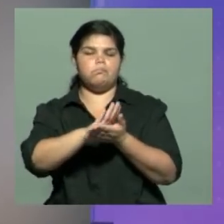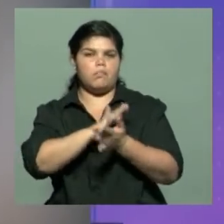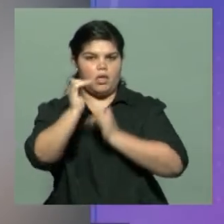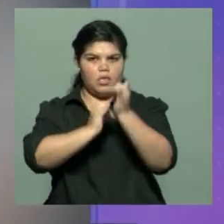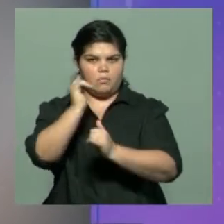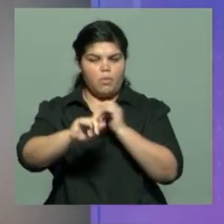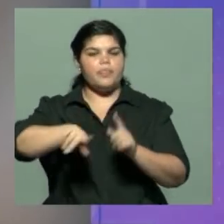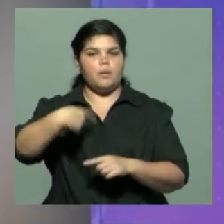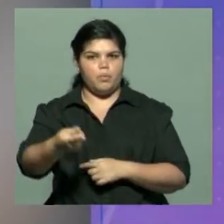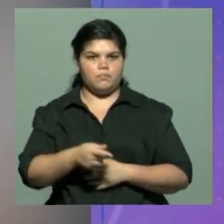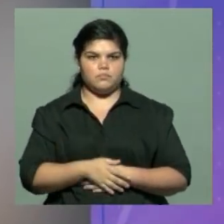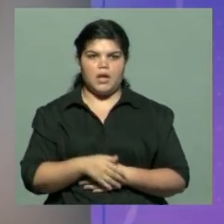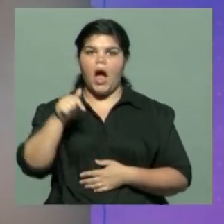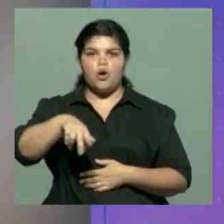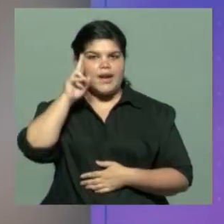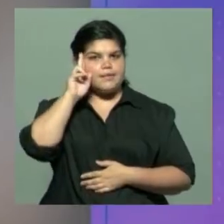ahora yo les pido respeto.